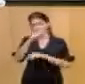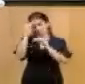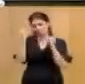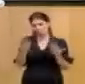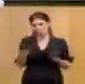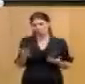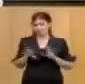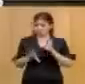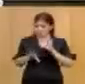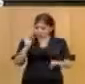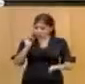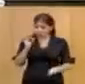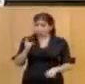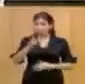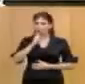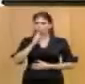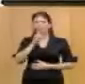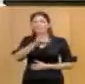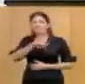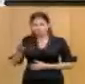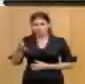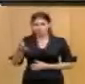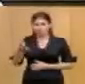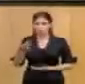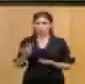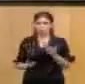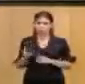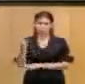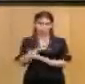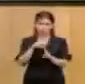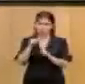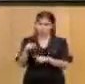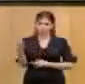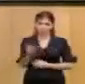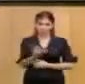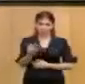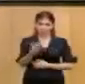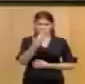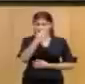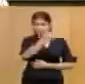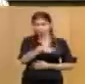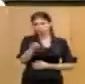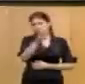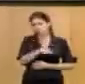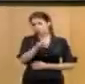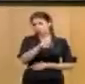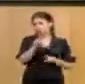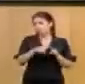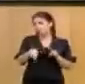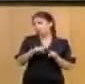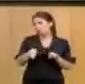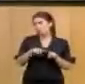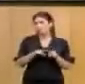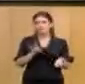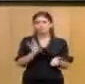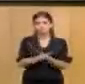han de ser eficaces y justas. Siguen insistiendo en el despido, y el despido debería